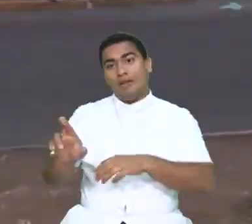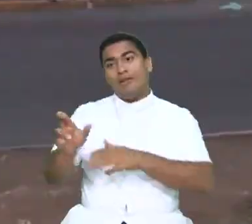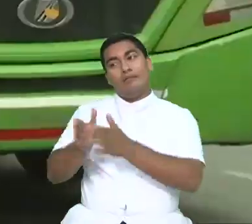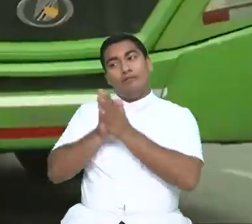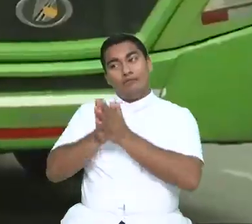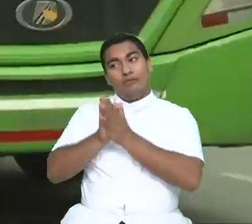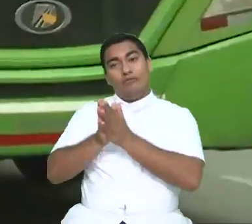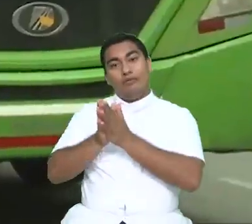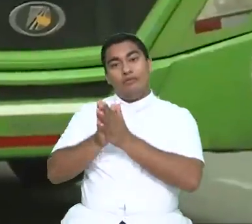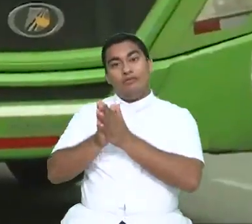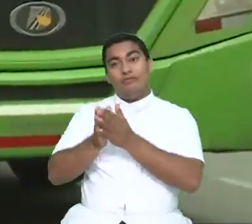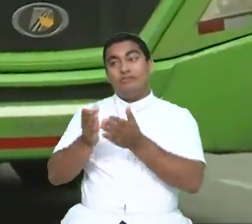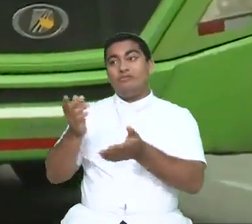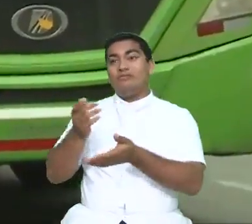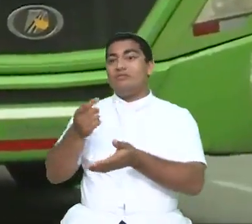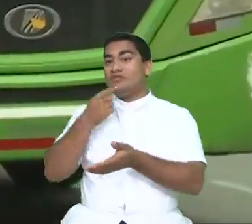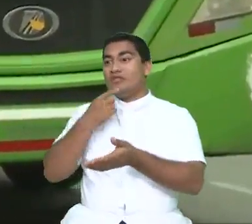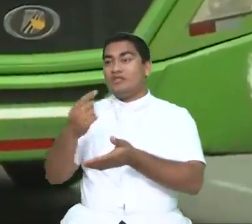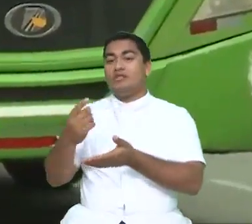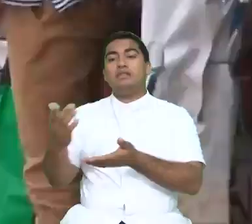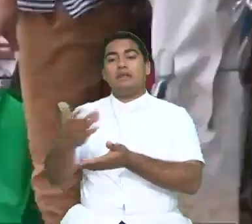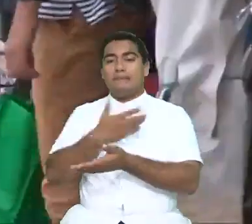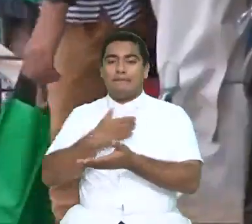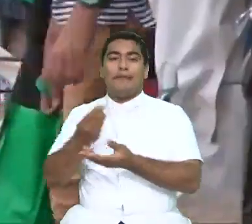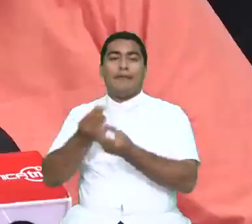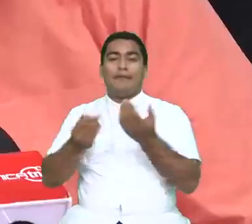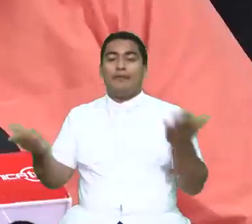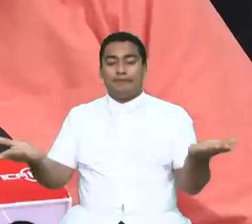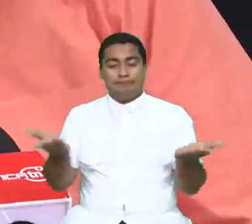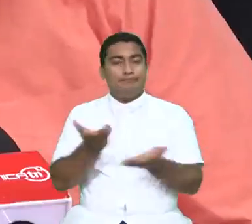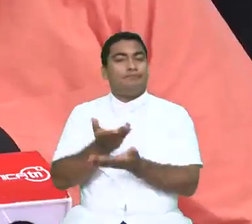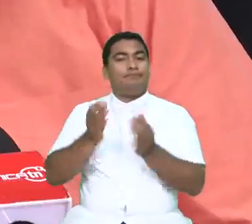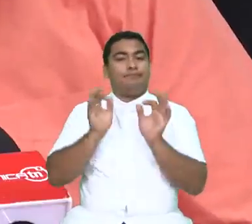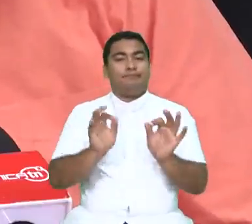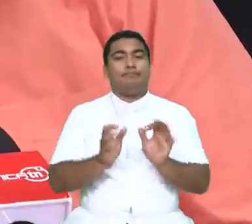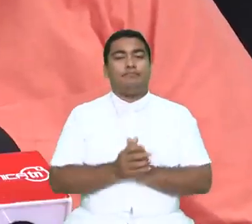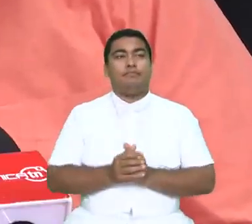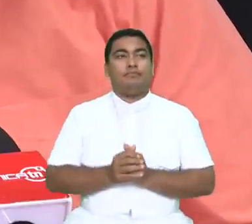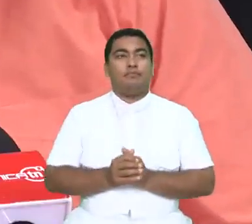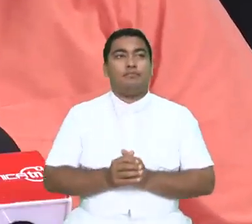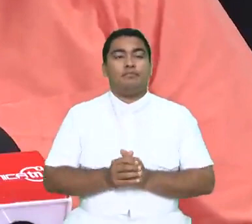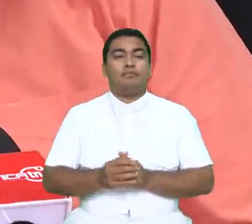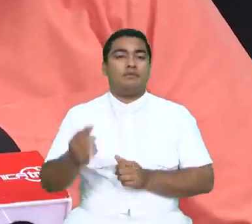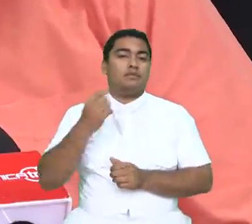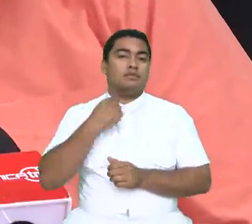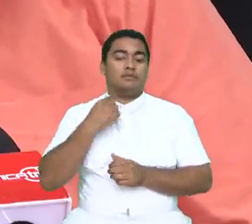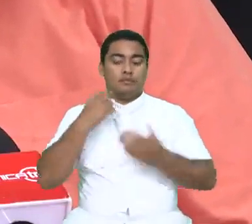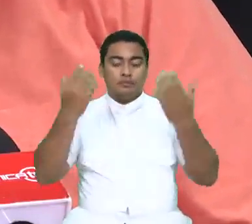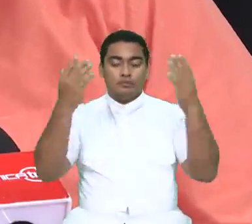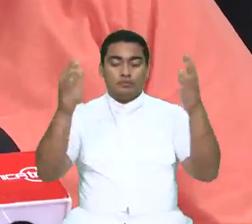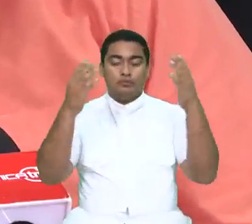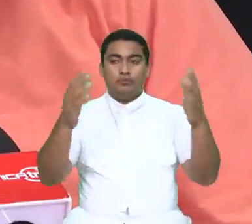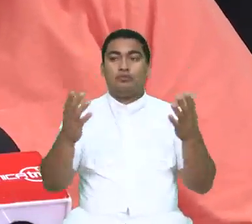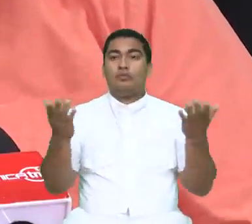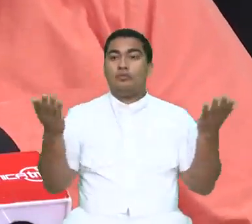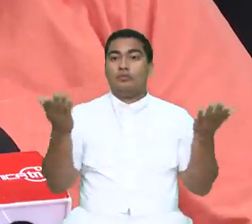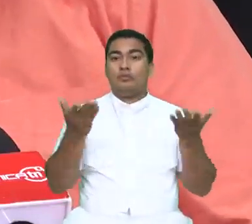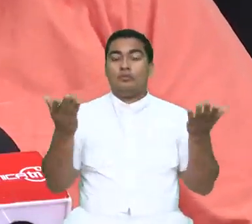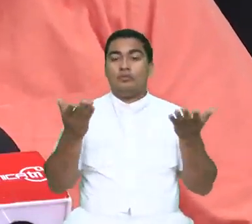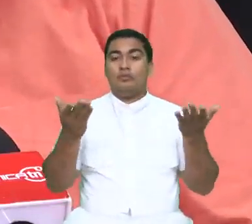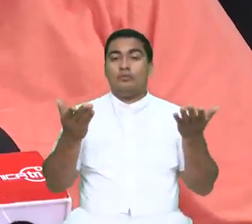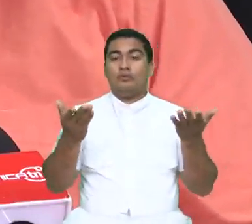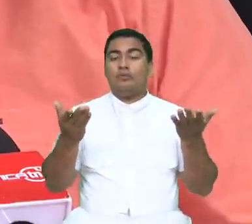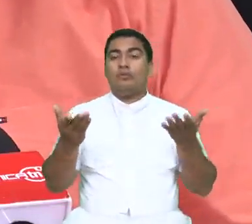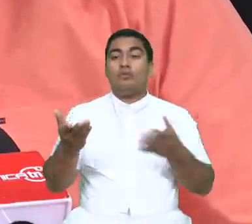que impiden la verdadera integración económica de la región. Nosotros siempre aplaudimos todas aquellas obras